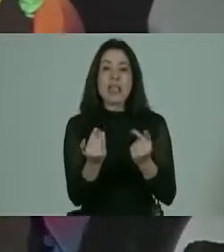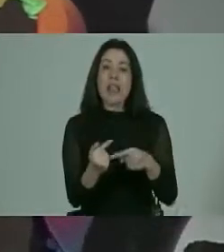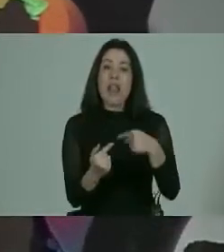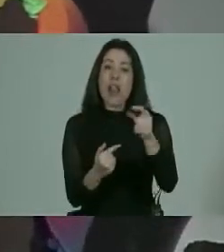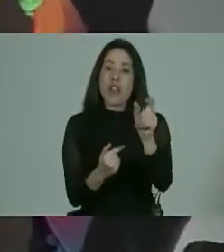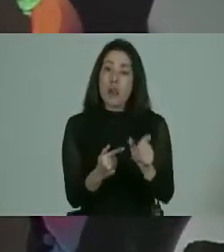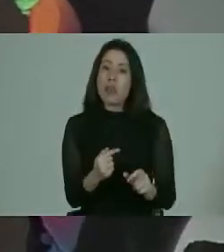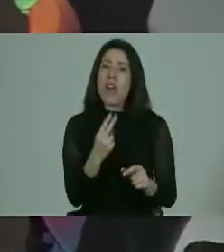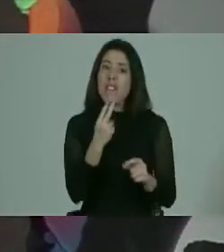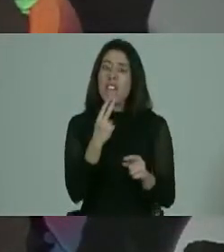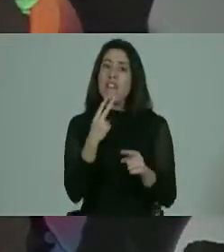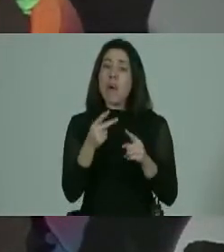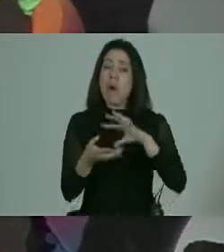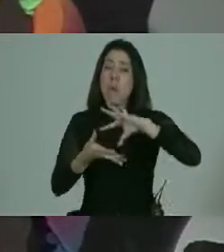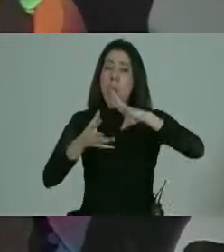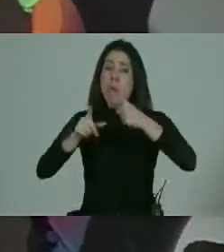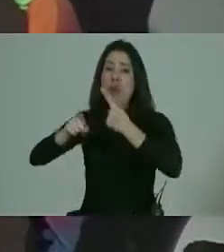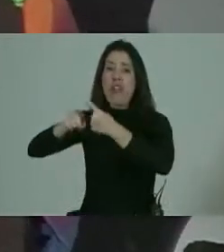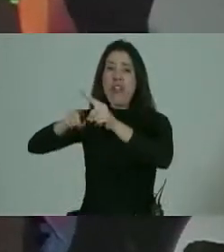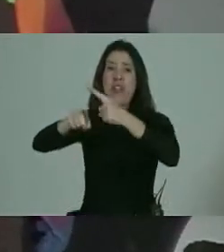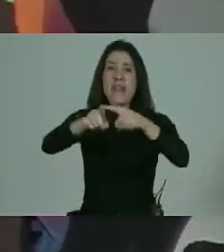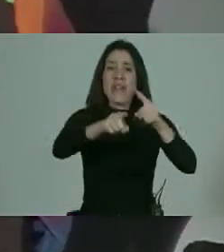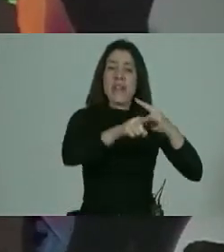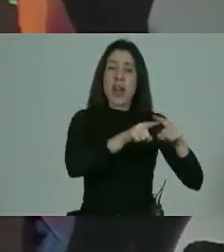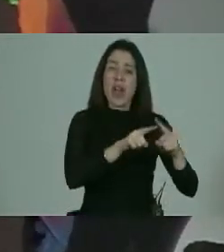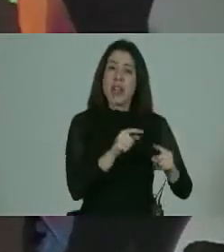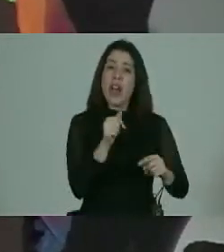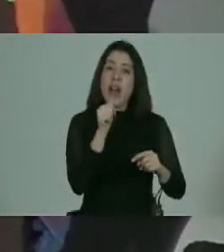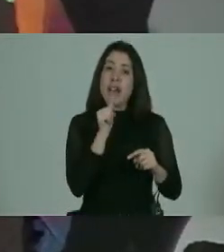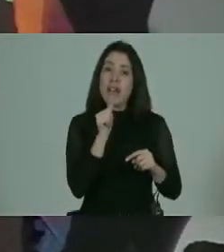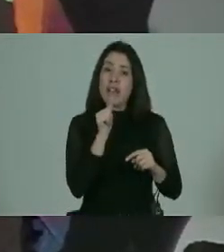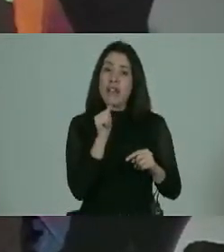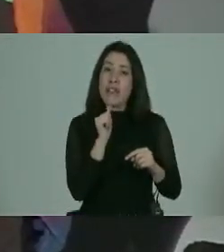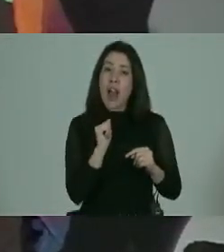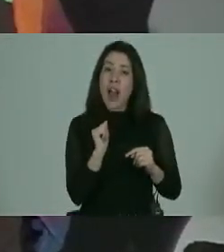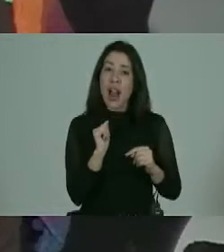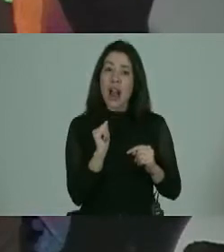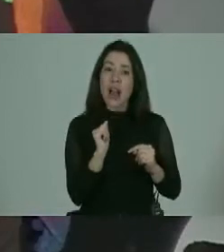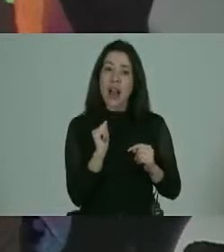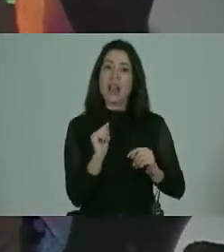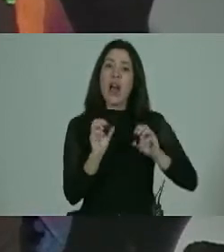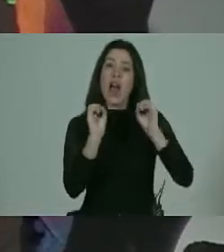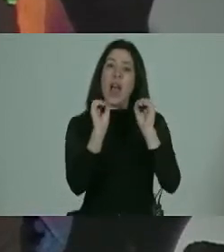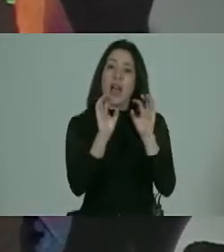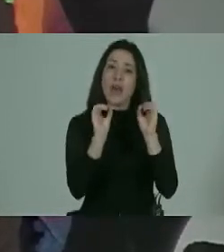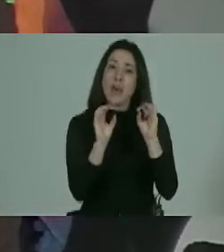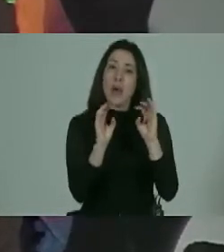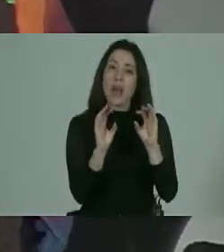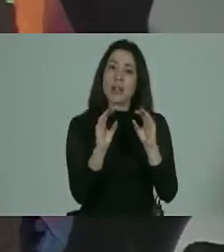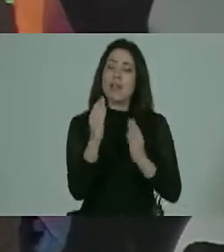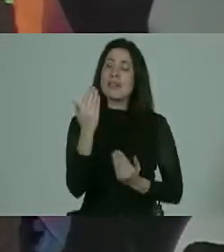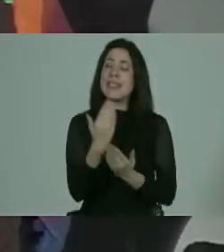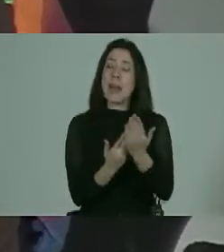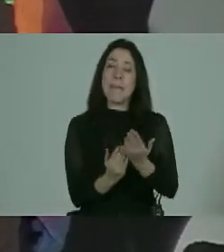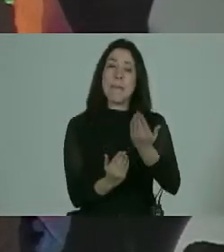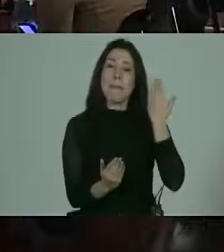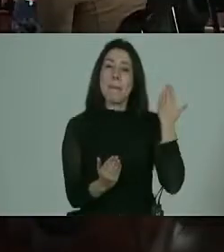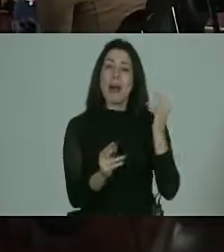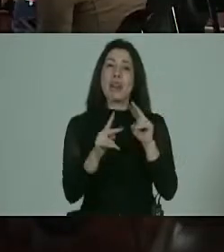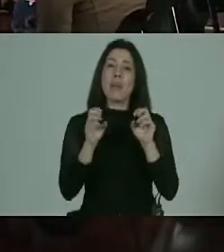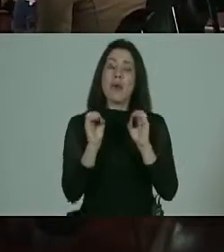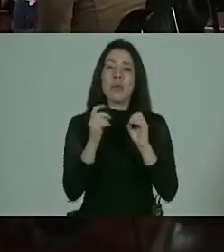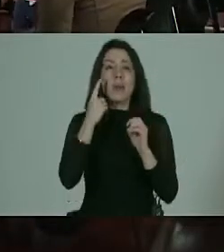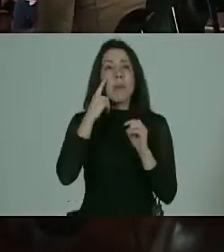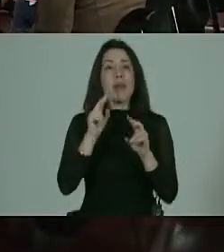y que vivimos en un mundo diverso entonces falta en ese tema educación como digo de temprana edad en el ámbito de educación